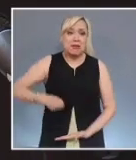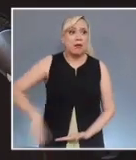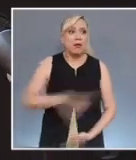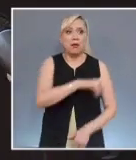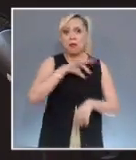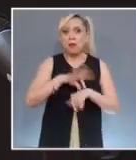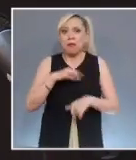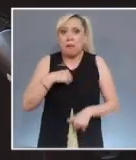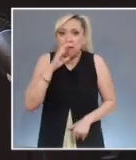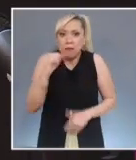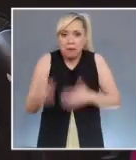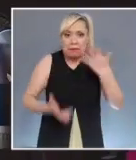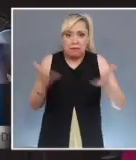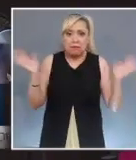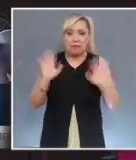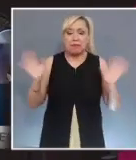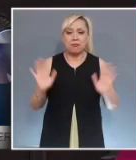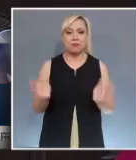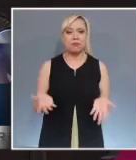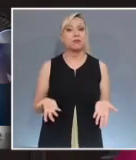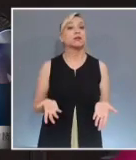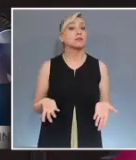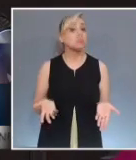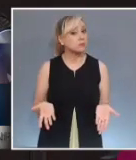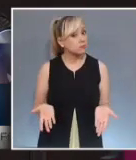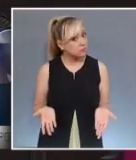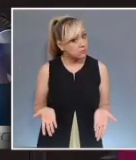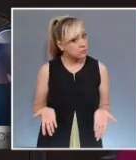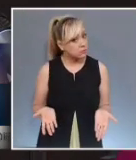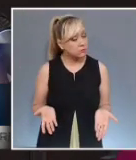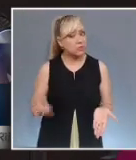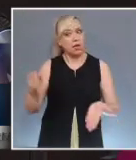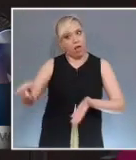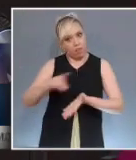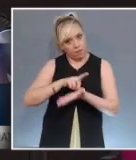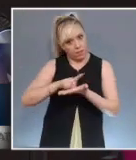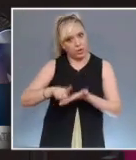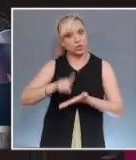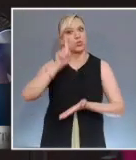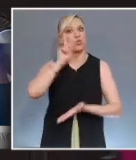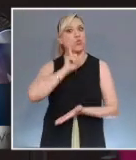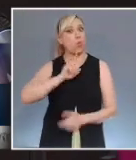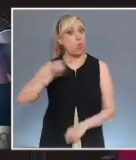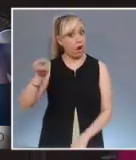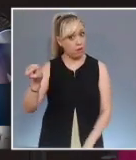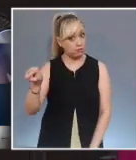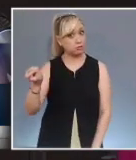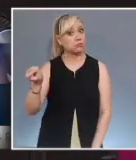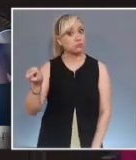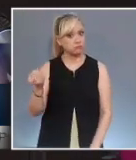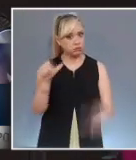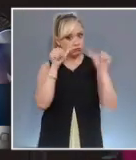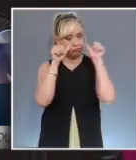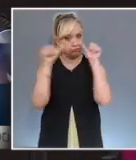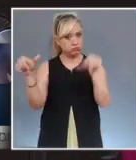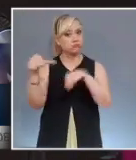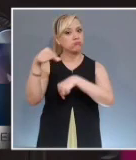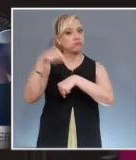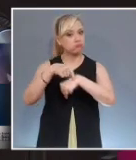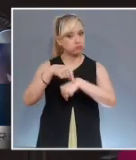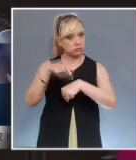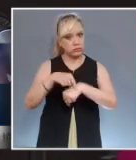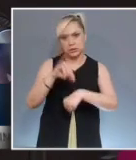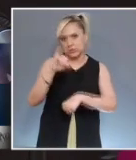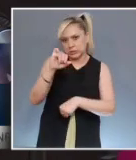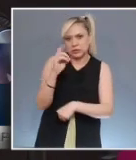finalmente este que es un derecho insisto no está mal que el legislador haya reconocido si ya está la